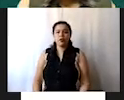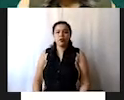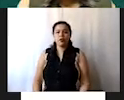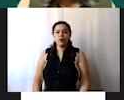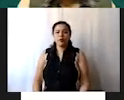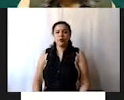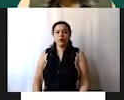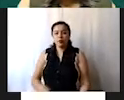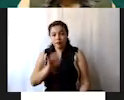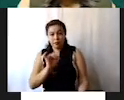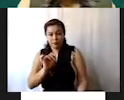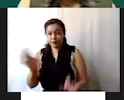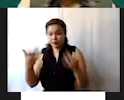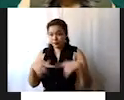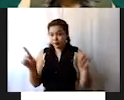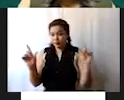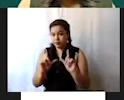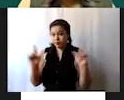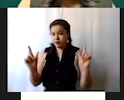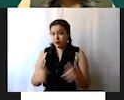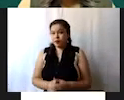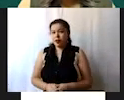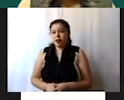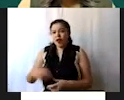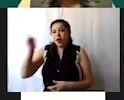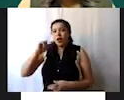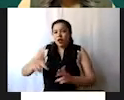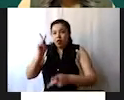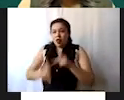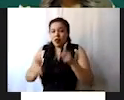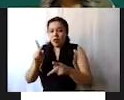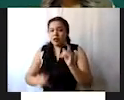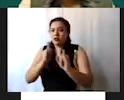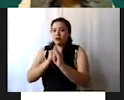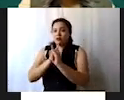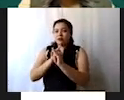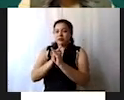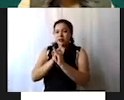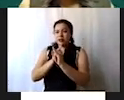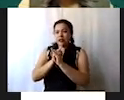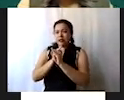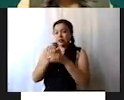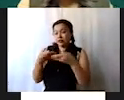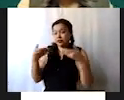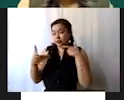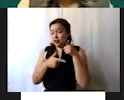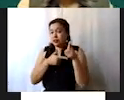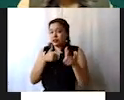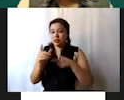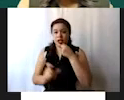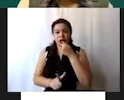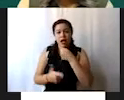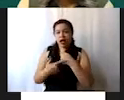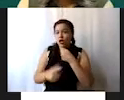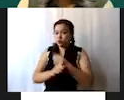¿Sí? Listo. Bueno, espero no se nos corte, que mi internet está un poquito lento el día de hoy, pero cualquier inconveniente lo vuelvo a